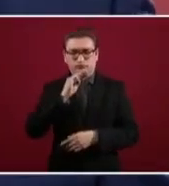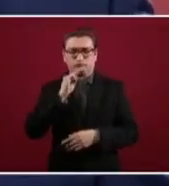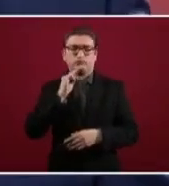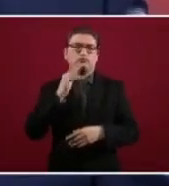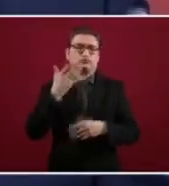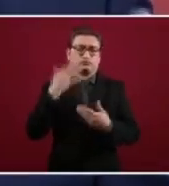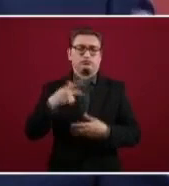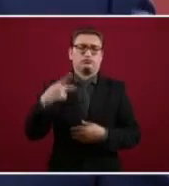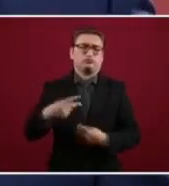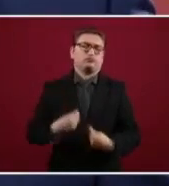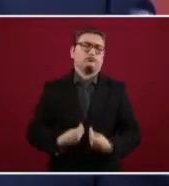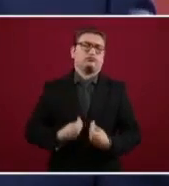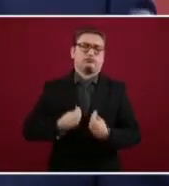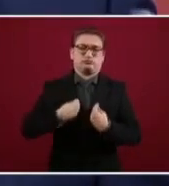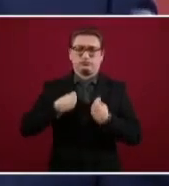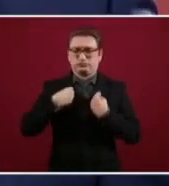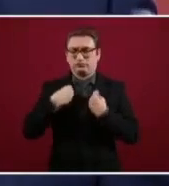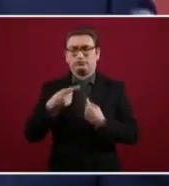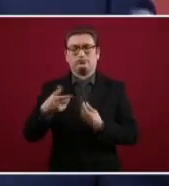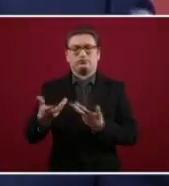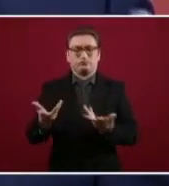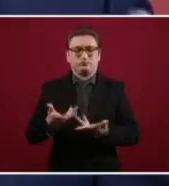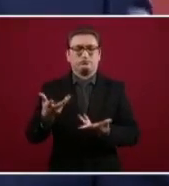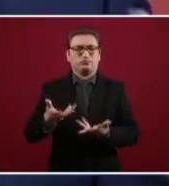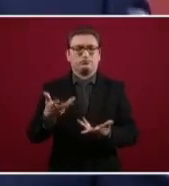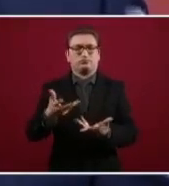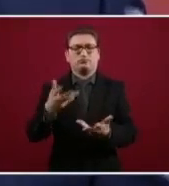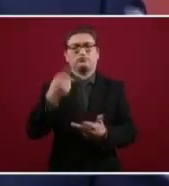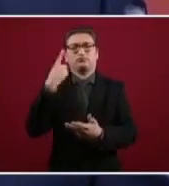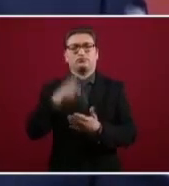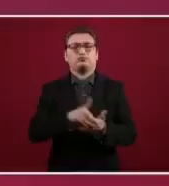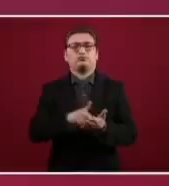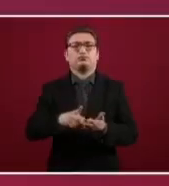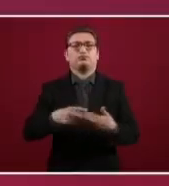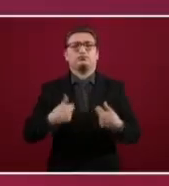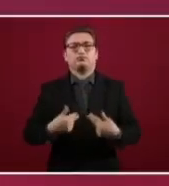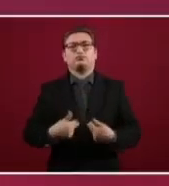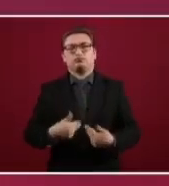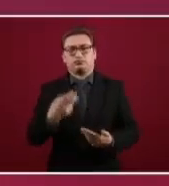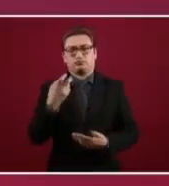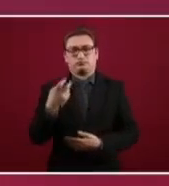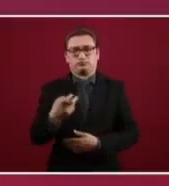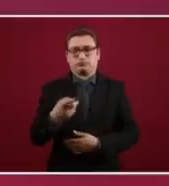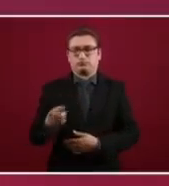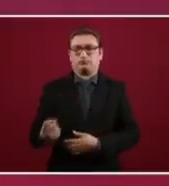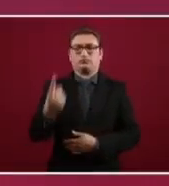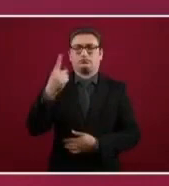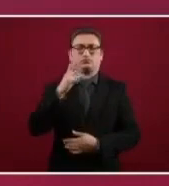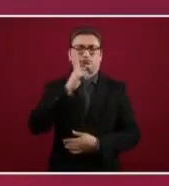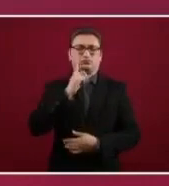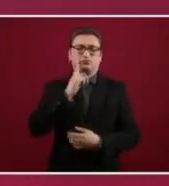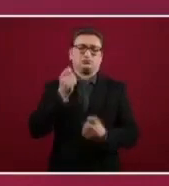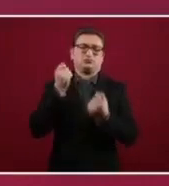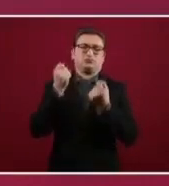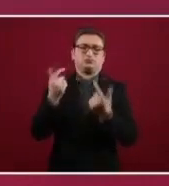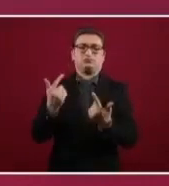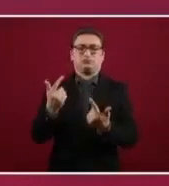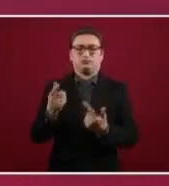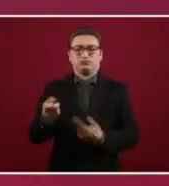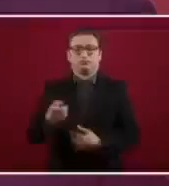toda la vida a defender los derechos humanos es una mujer admirable